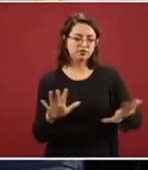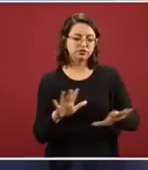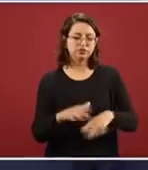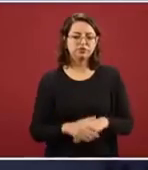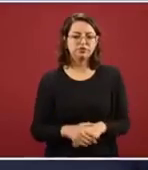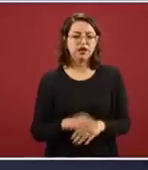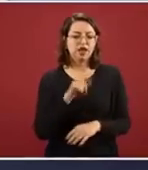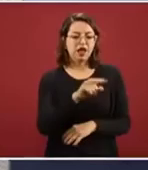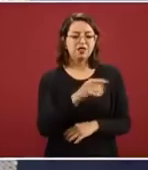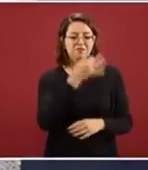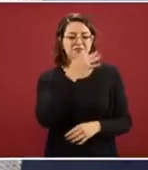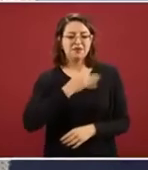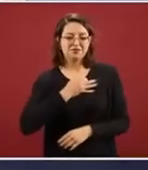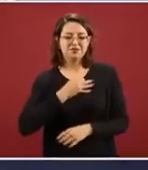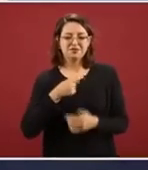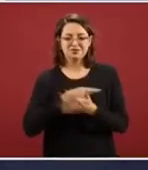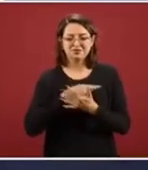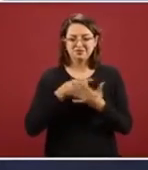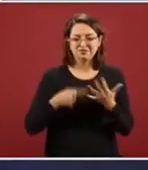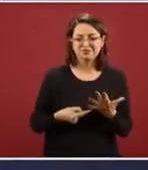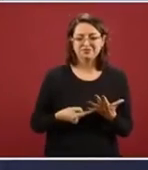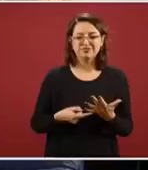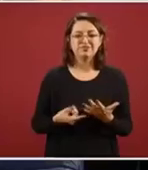Porque él fue el que me informó. Lo que pasa es que